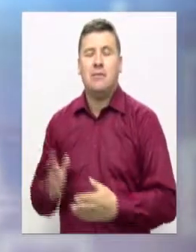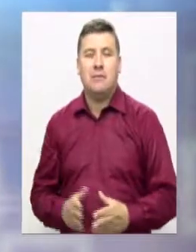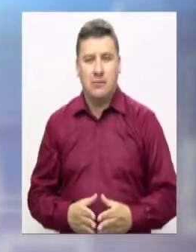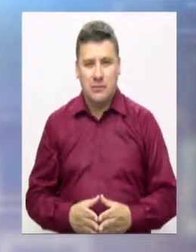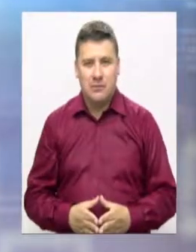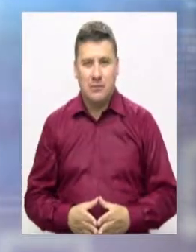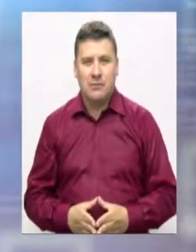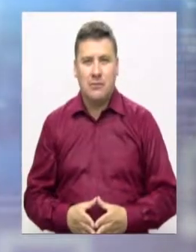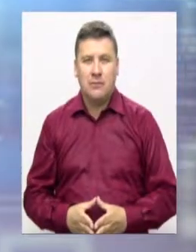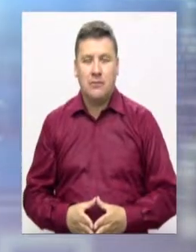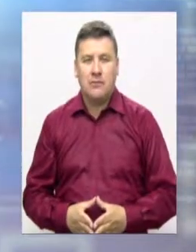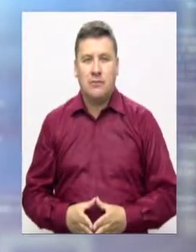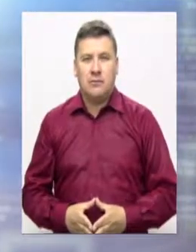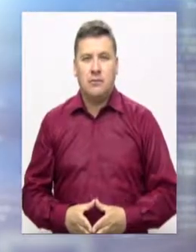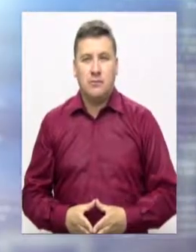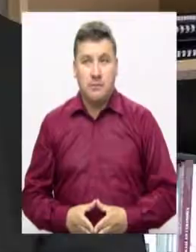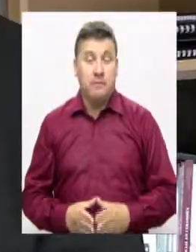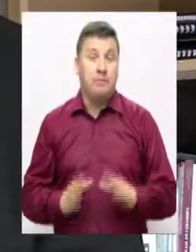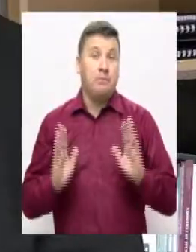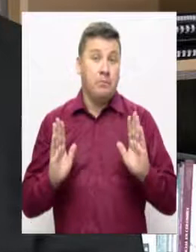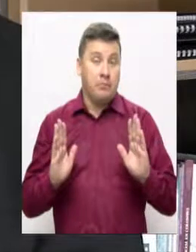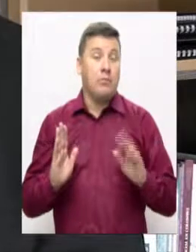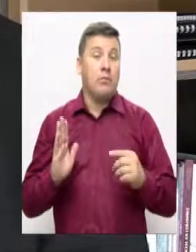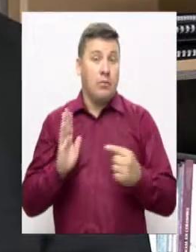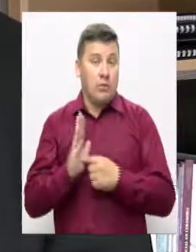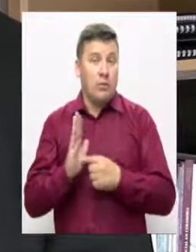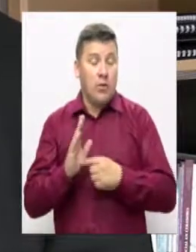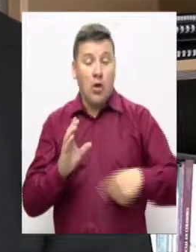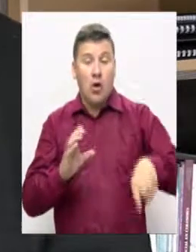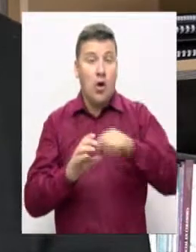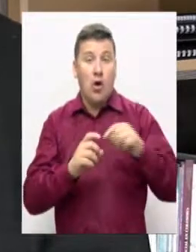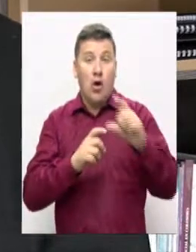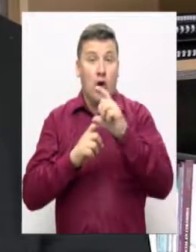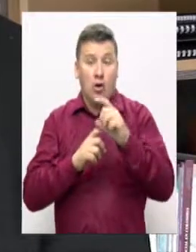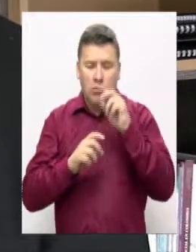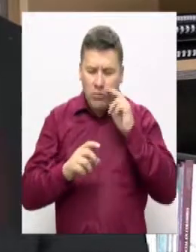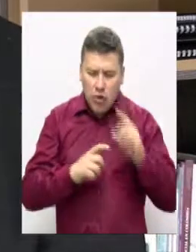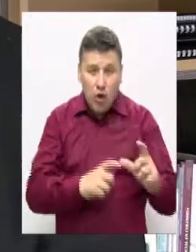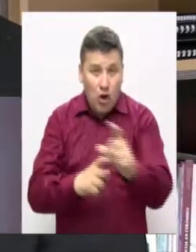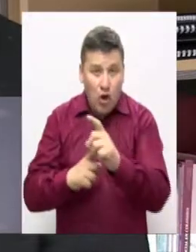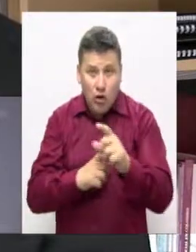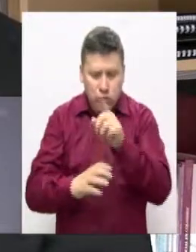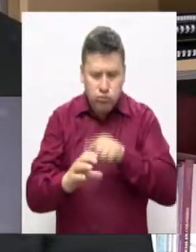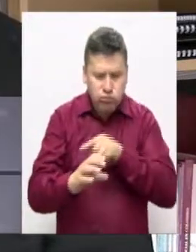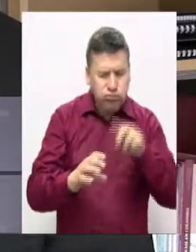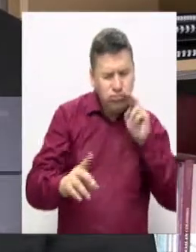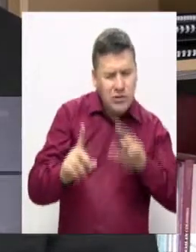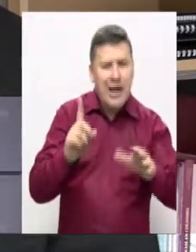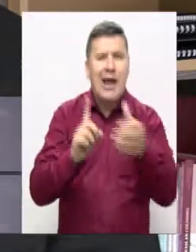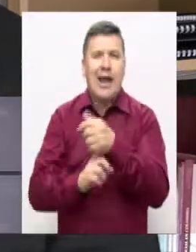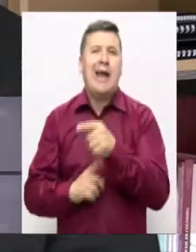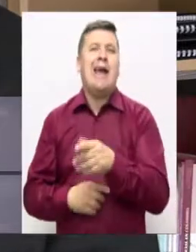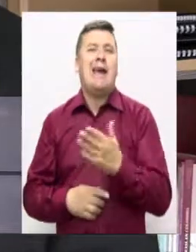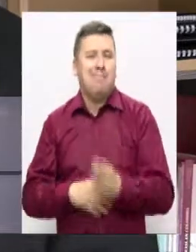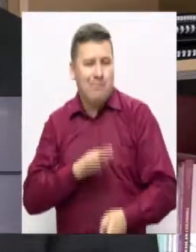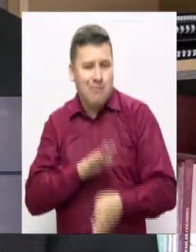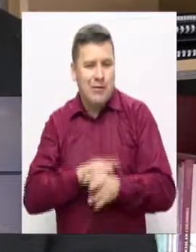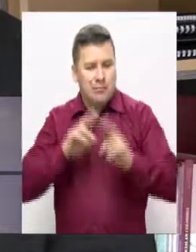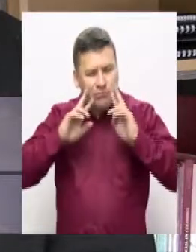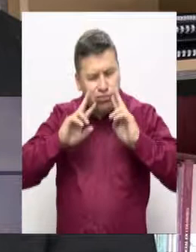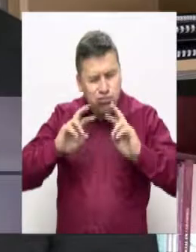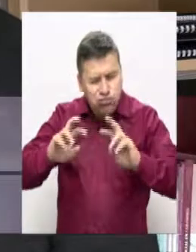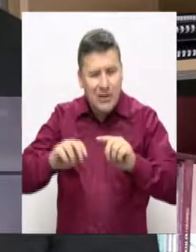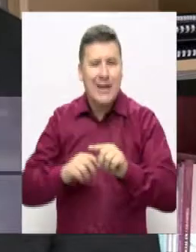Forero y Wilson Sánchez Hernández. Esto hace parte de lo que la Contraloría evidenció hace un tiempo, y a medida que se